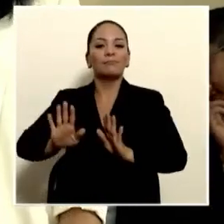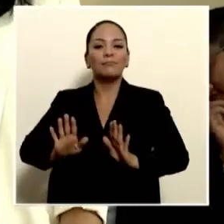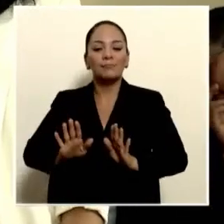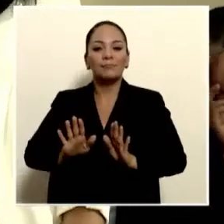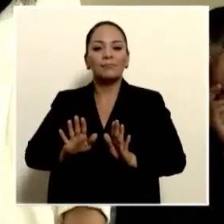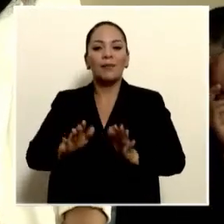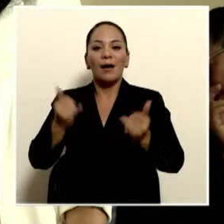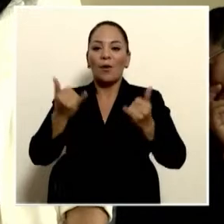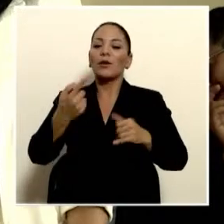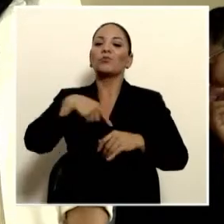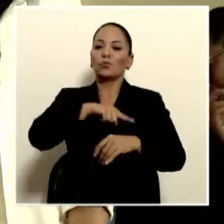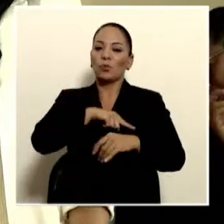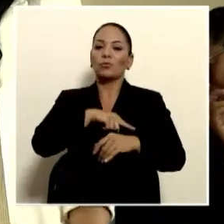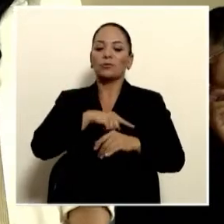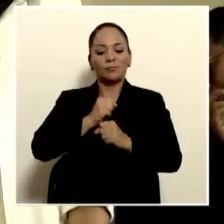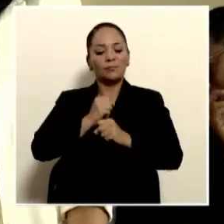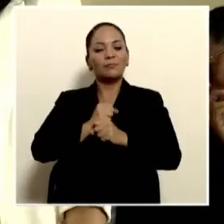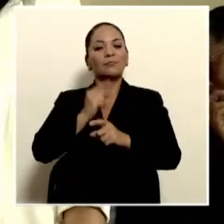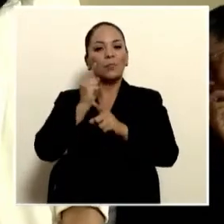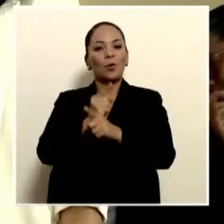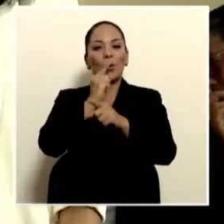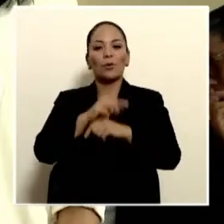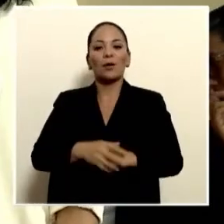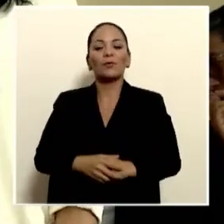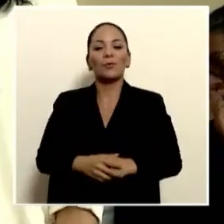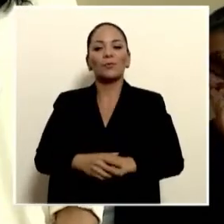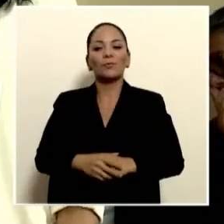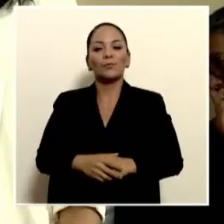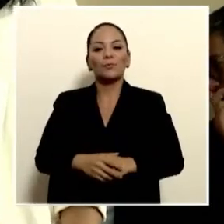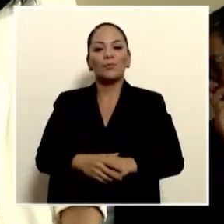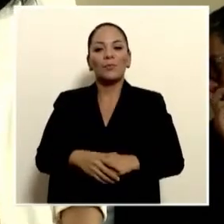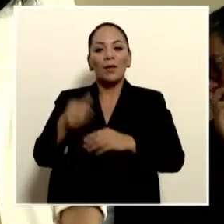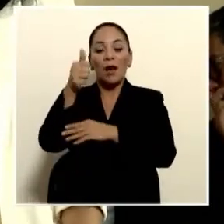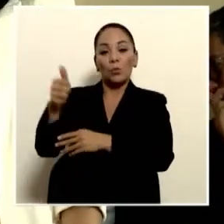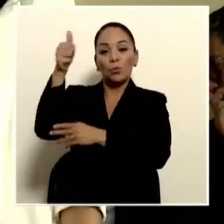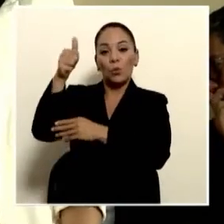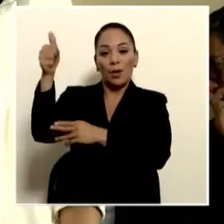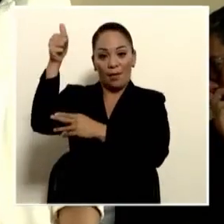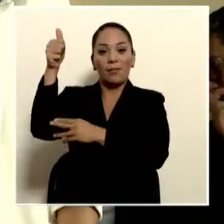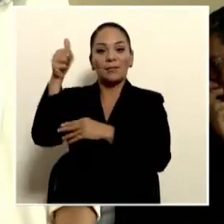Entonces estamos haciendo lo correcto. Las autoridades